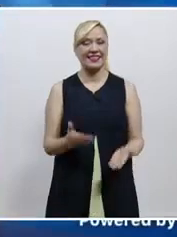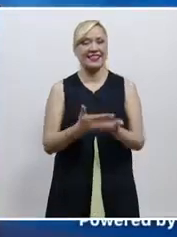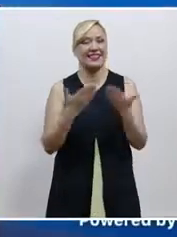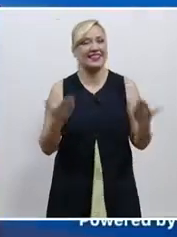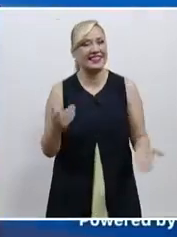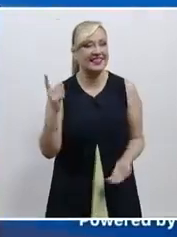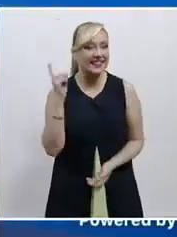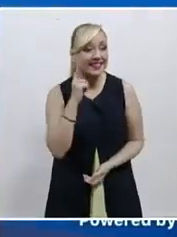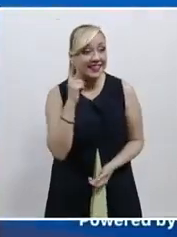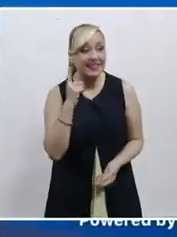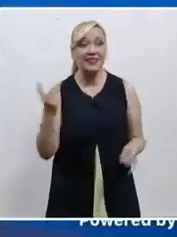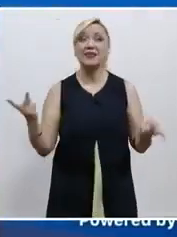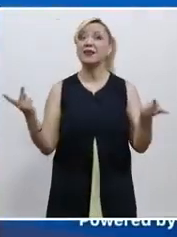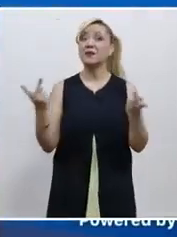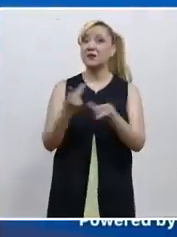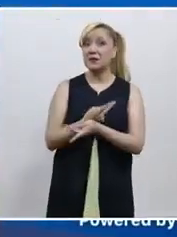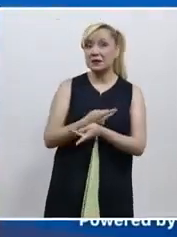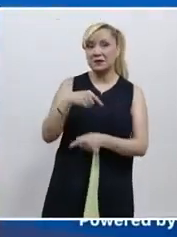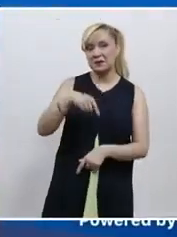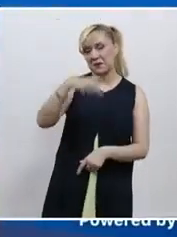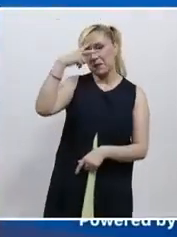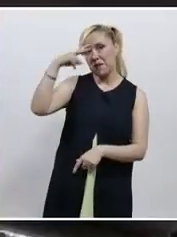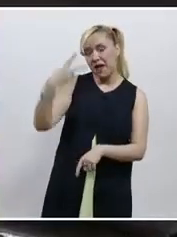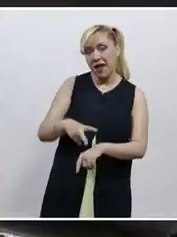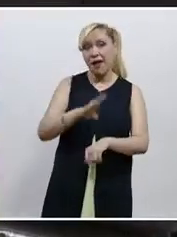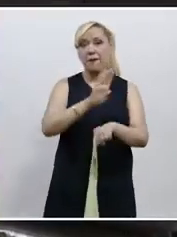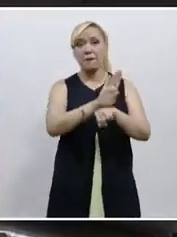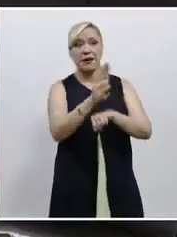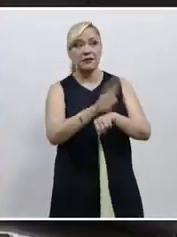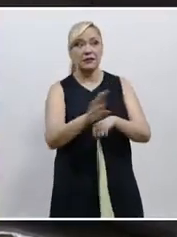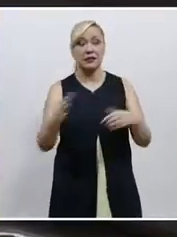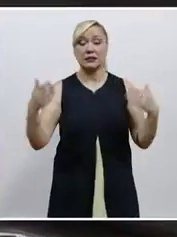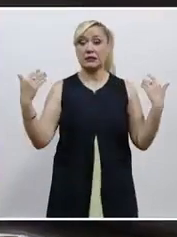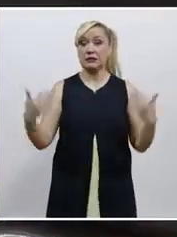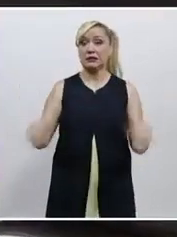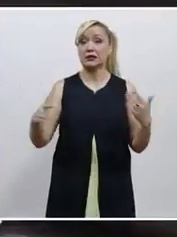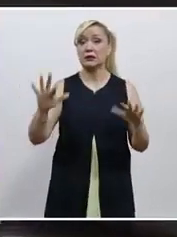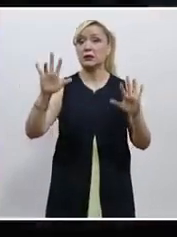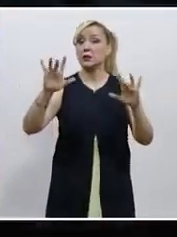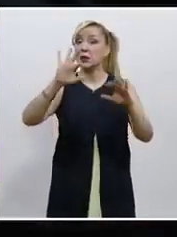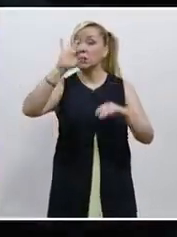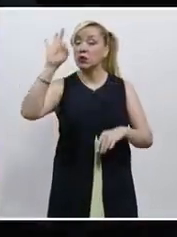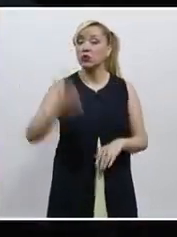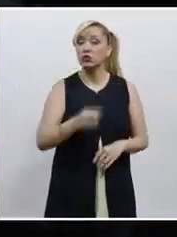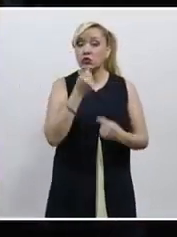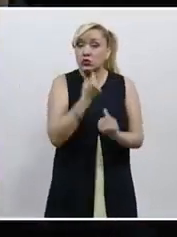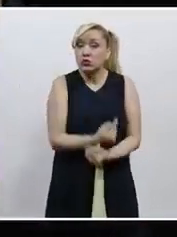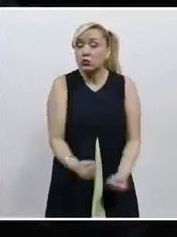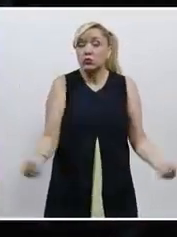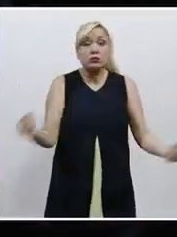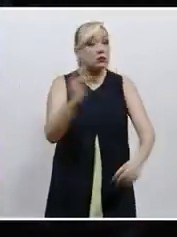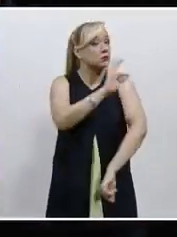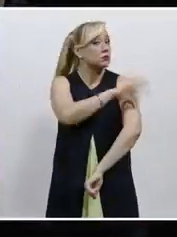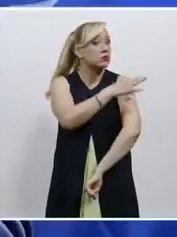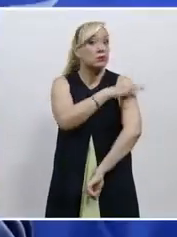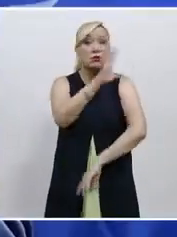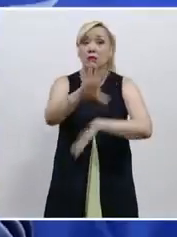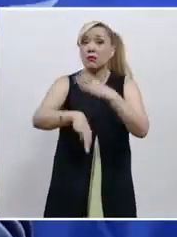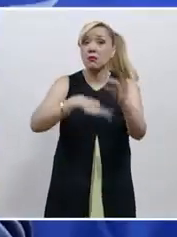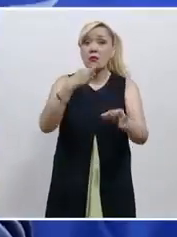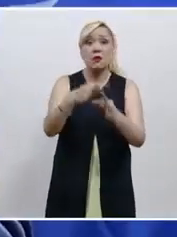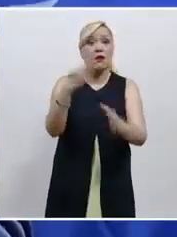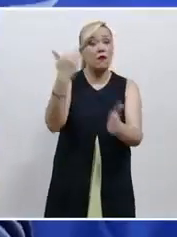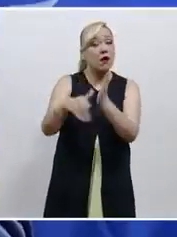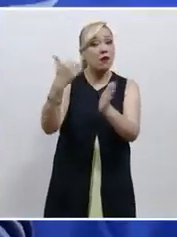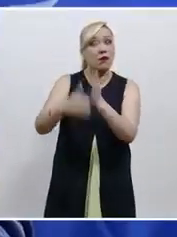Al regresar, México y Brasil concentran más del 50% de infantes sin cuadro básico de vacunación en